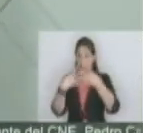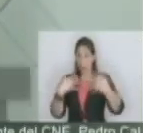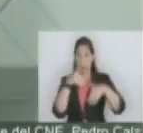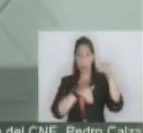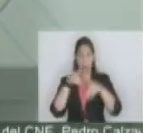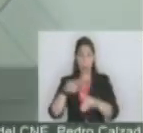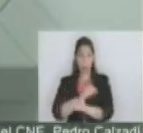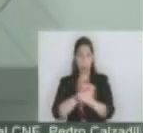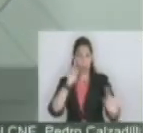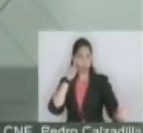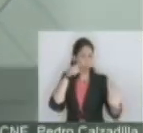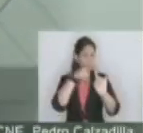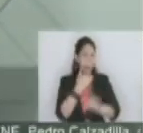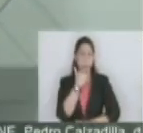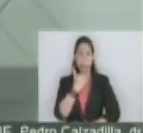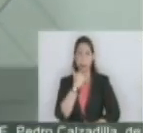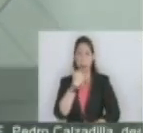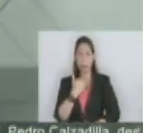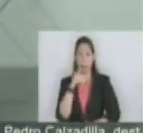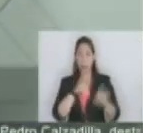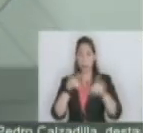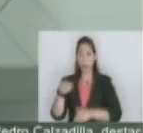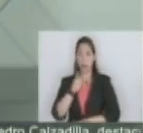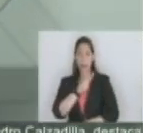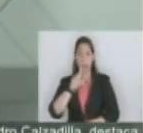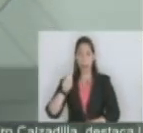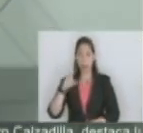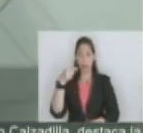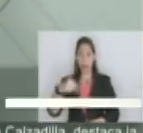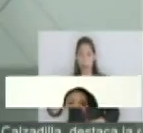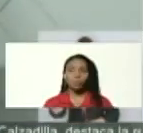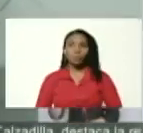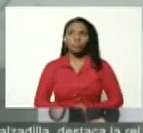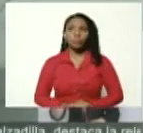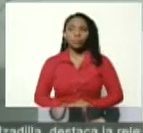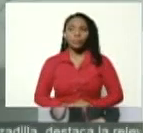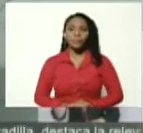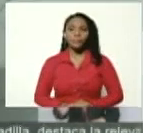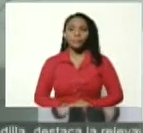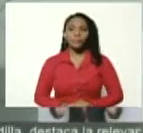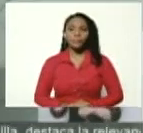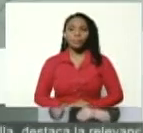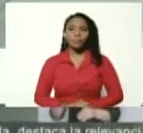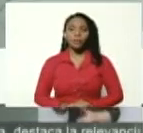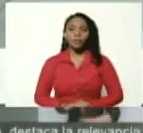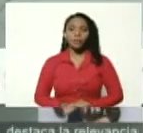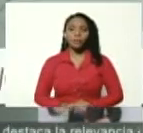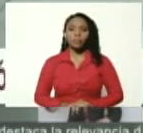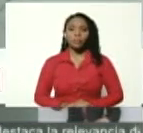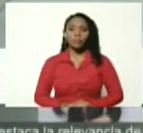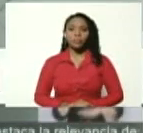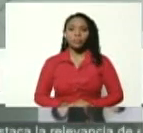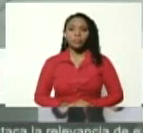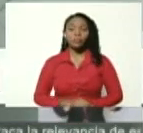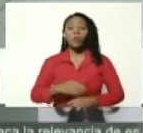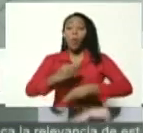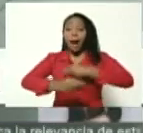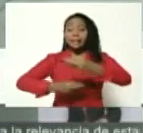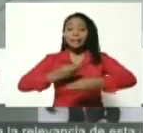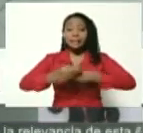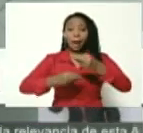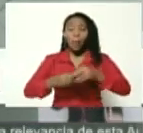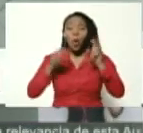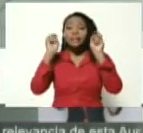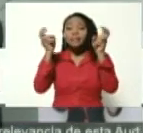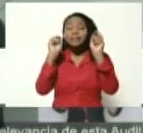Electoral rumbo a las elecciones del 21 de noviembre, elecciones regionales y municipales. Lo hacemos en el marco